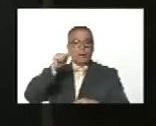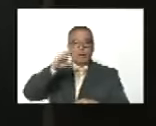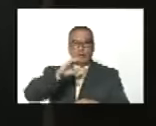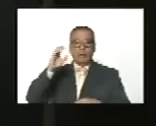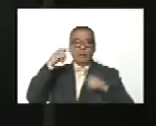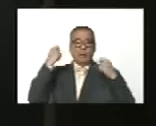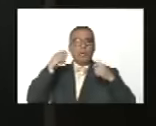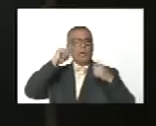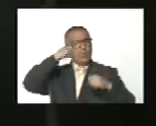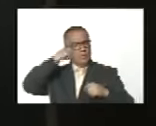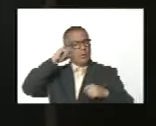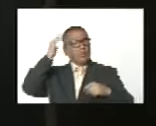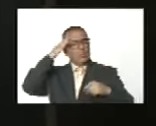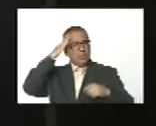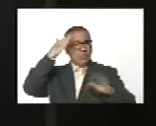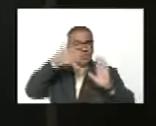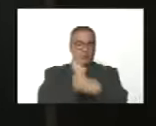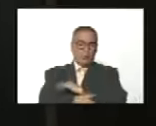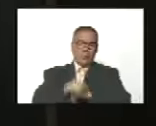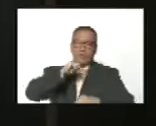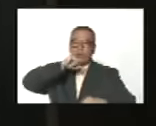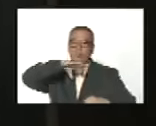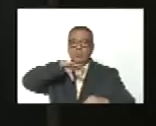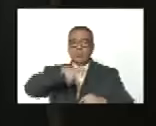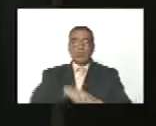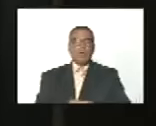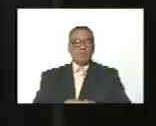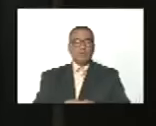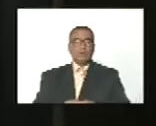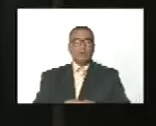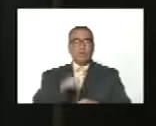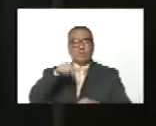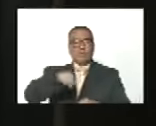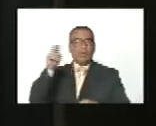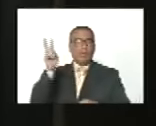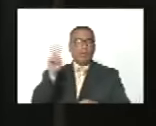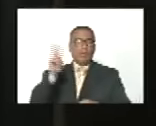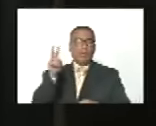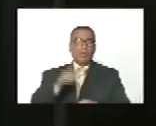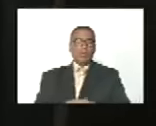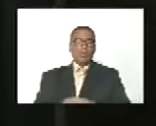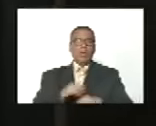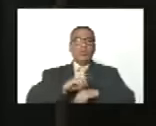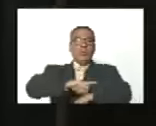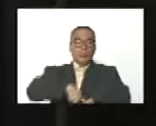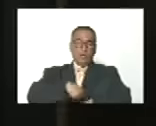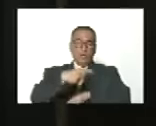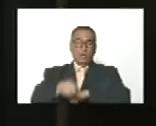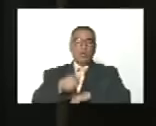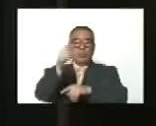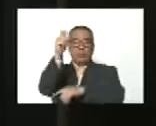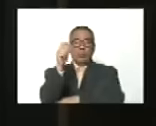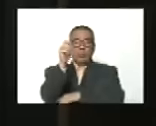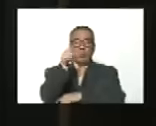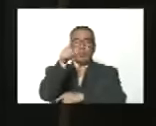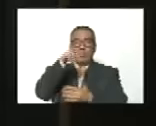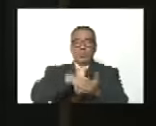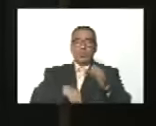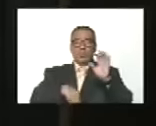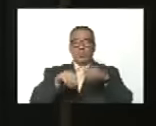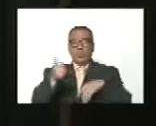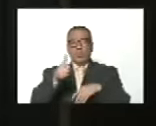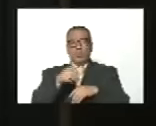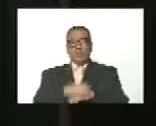es comprender también la significación histórica de que en Venezuela, luego de elegir diputados en aquel